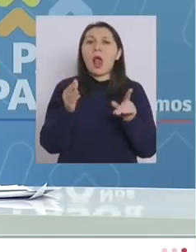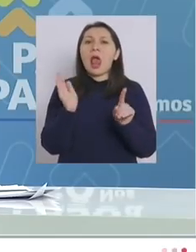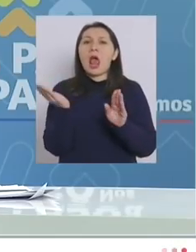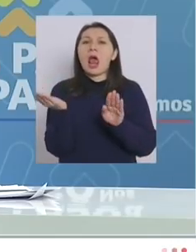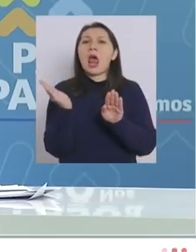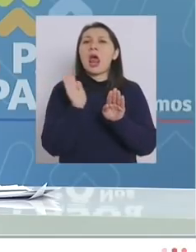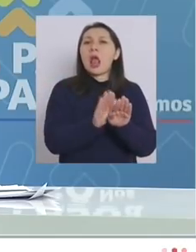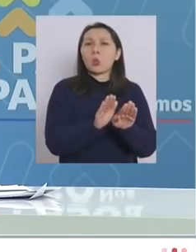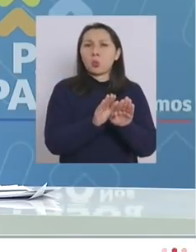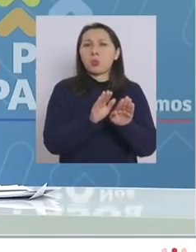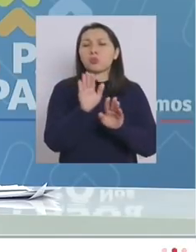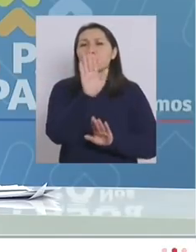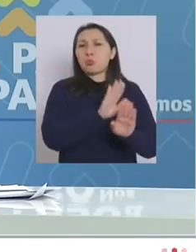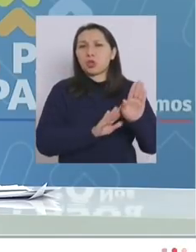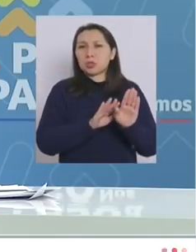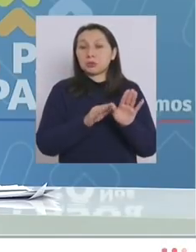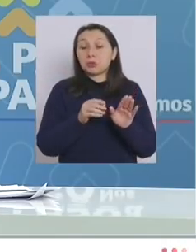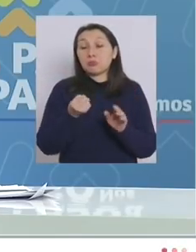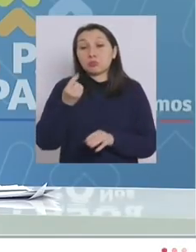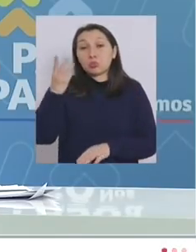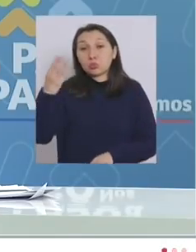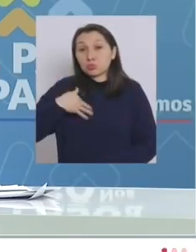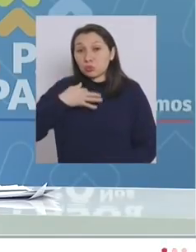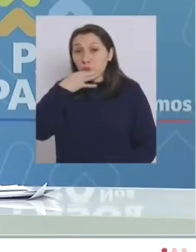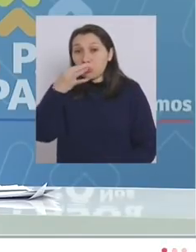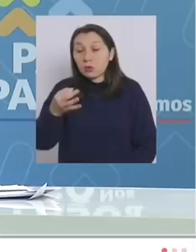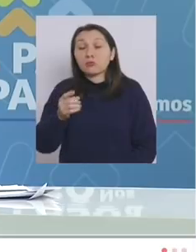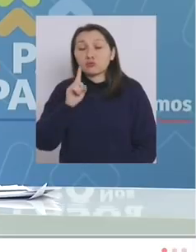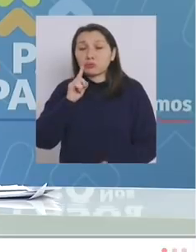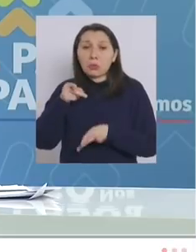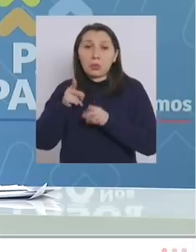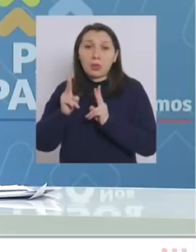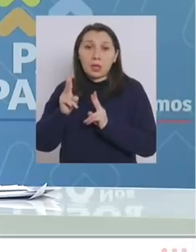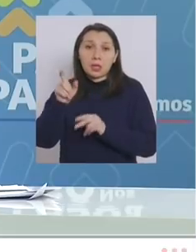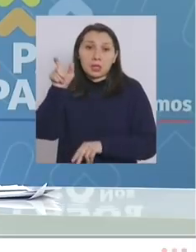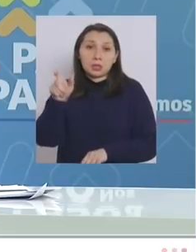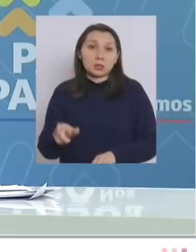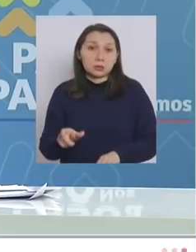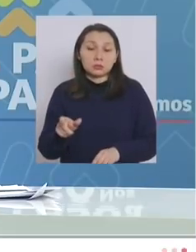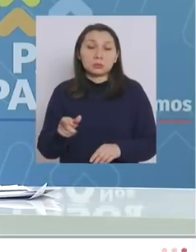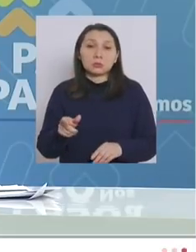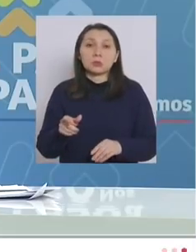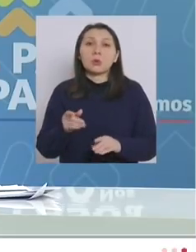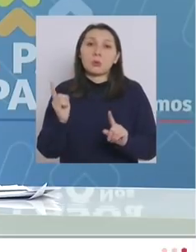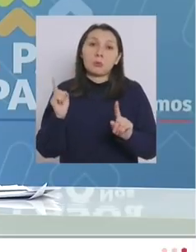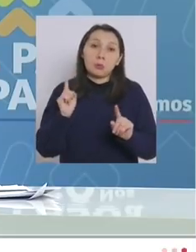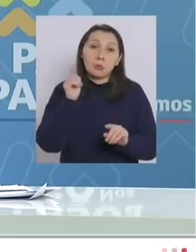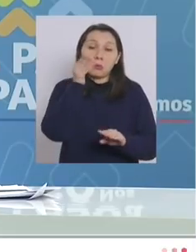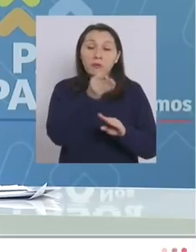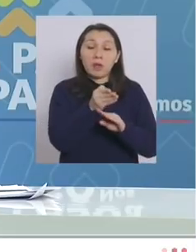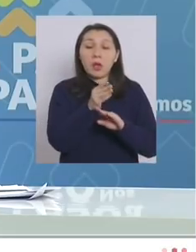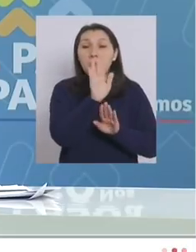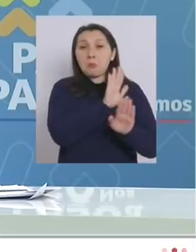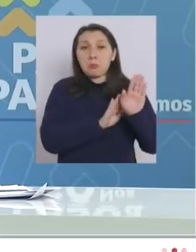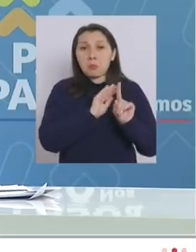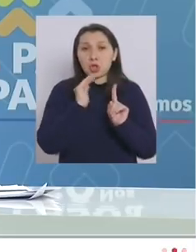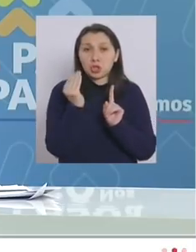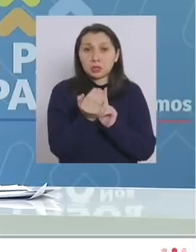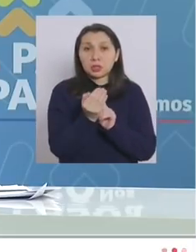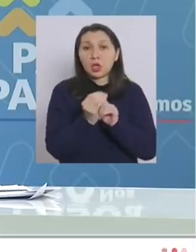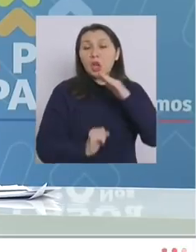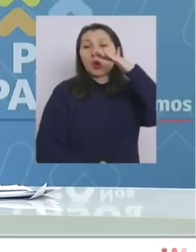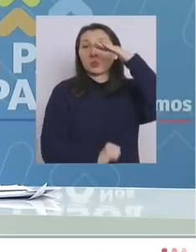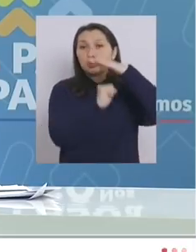protección, pero, como lo he dicho cientos de veces, tiene todo el derecho a recurrir de protección a la